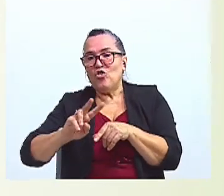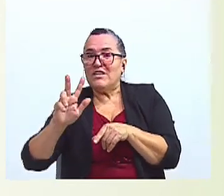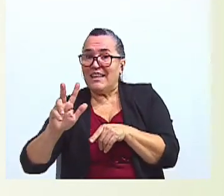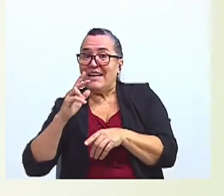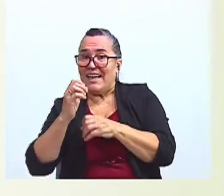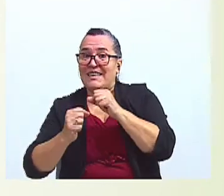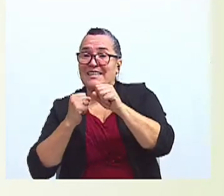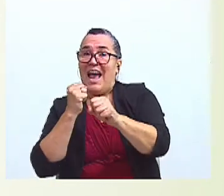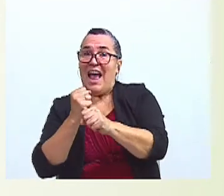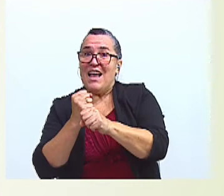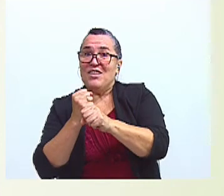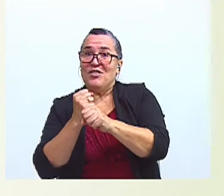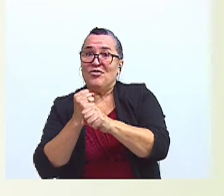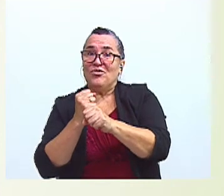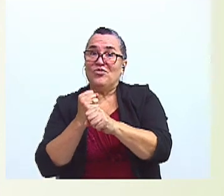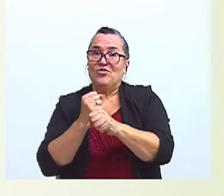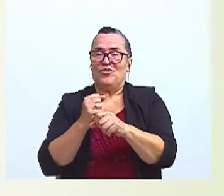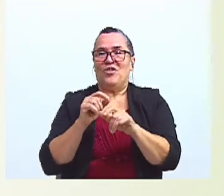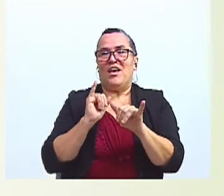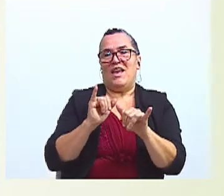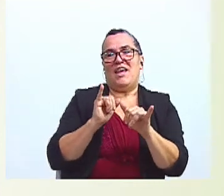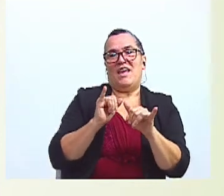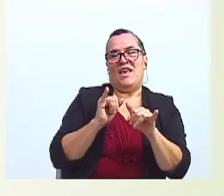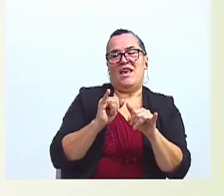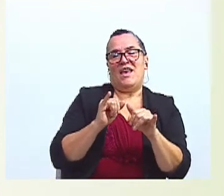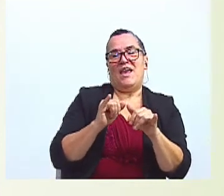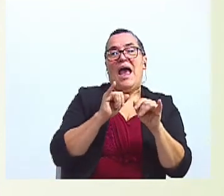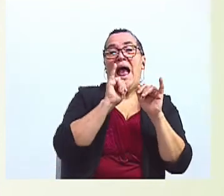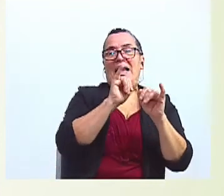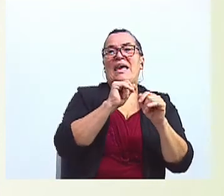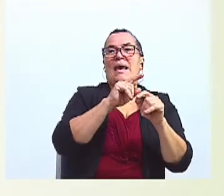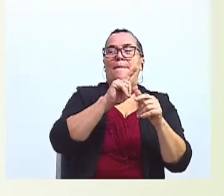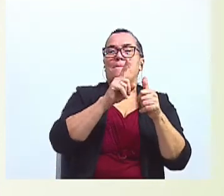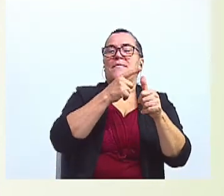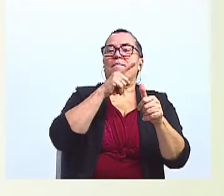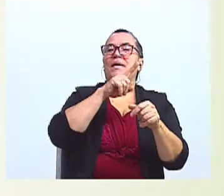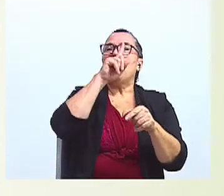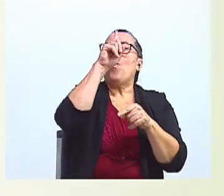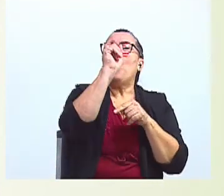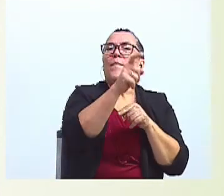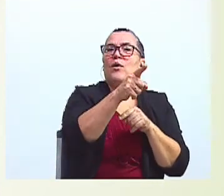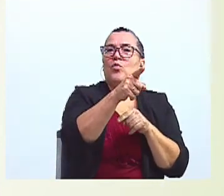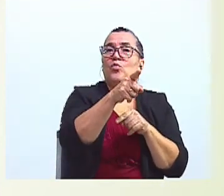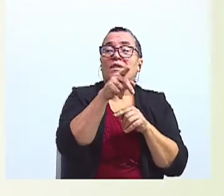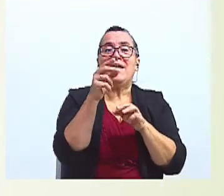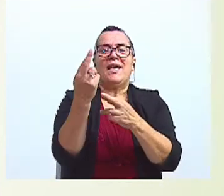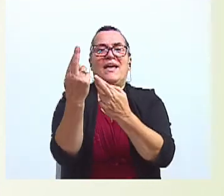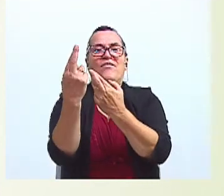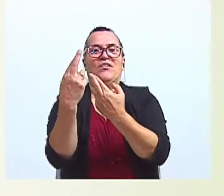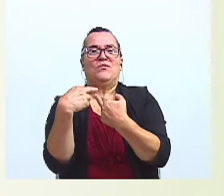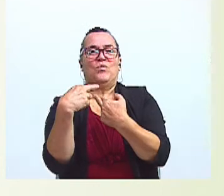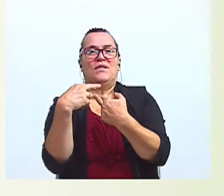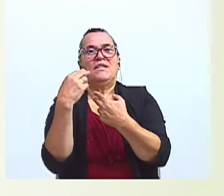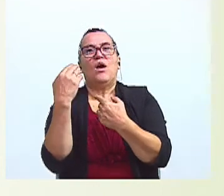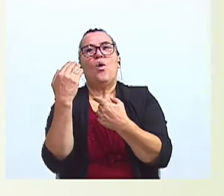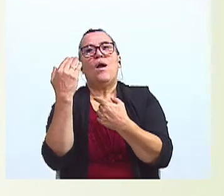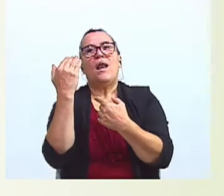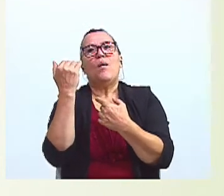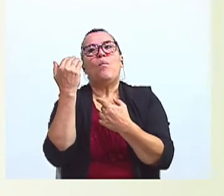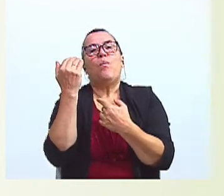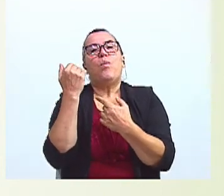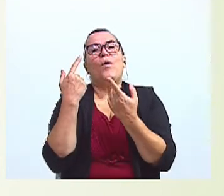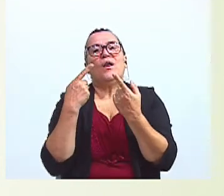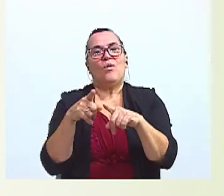que primero se hizo una pregunta y luego acá nos está dando una respuesta con el porque como